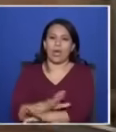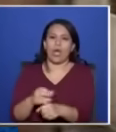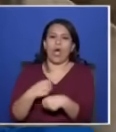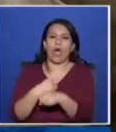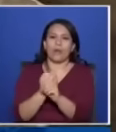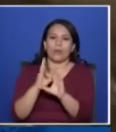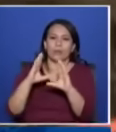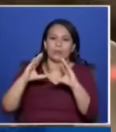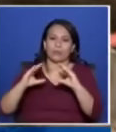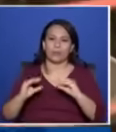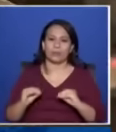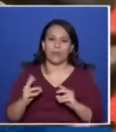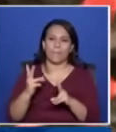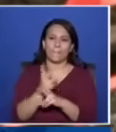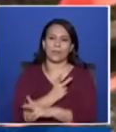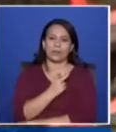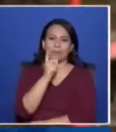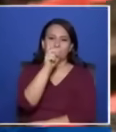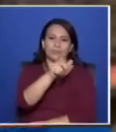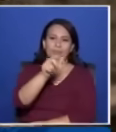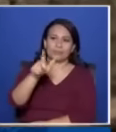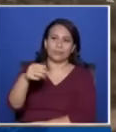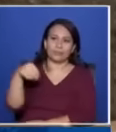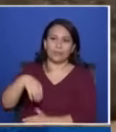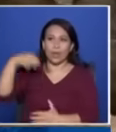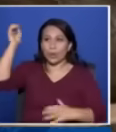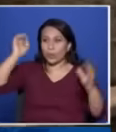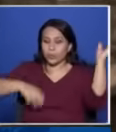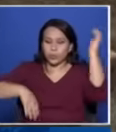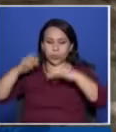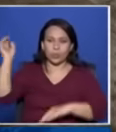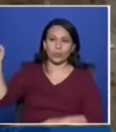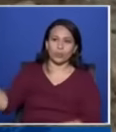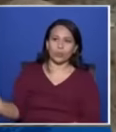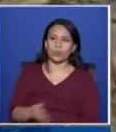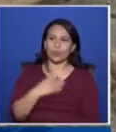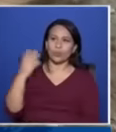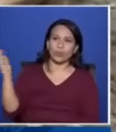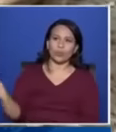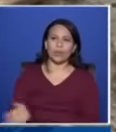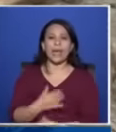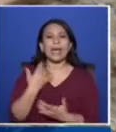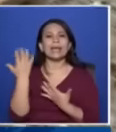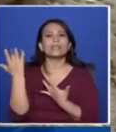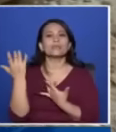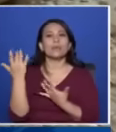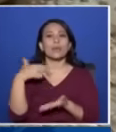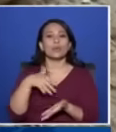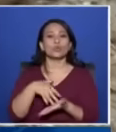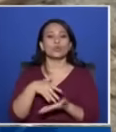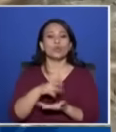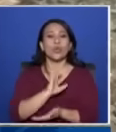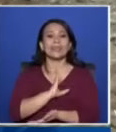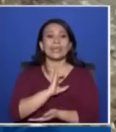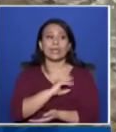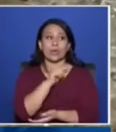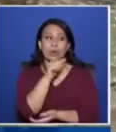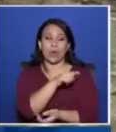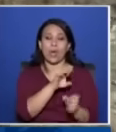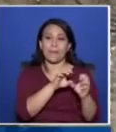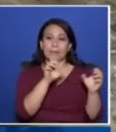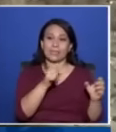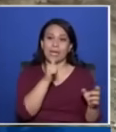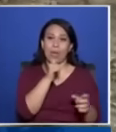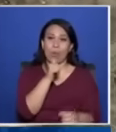de mitigación para reducir el riesgo para las personas, para los vehículos que transitan aquí. Esperamos que el estudio técnico que ha realizado, en este caso a